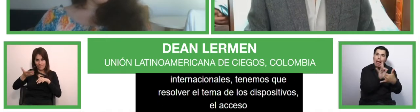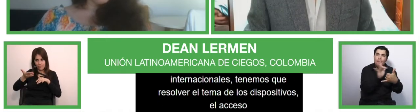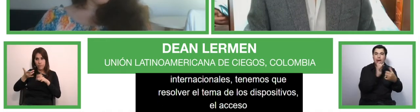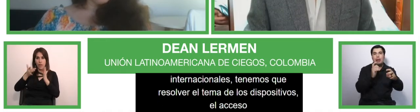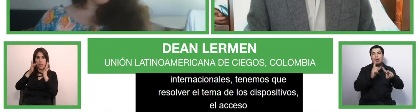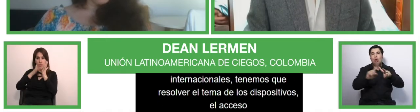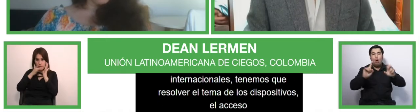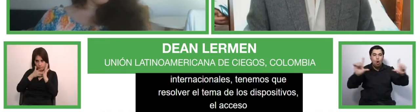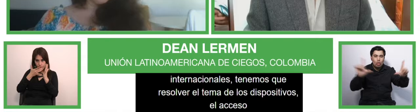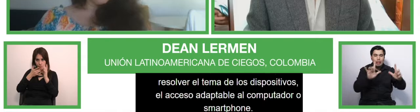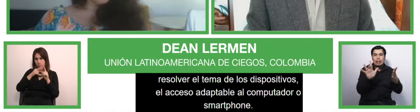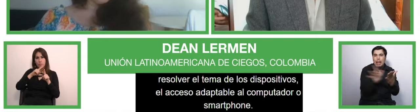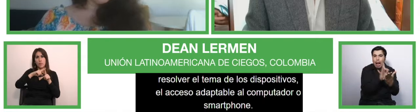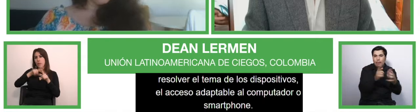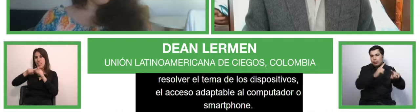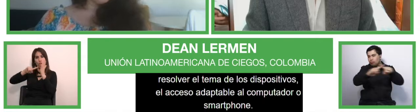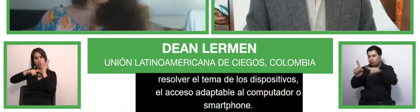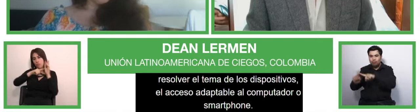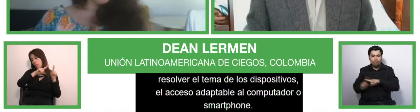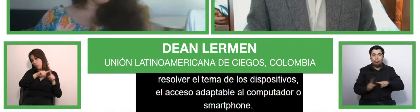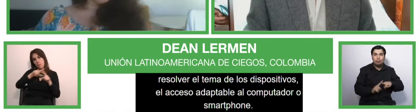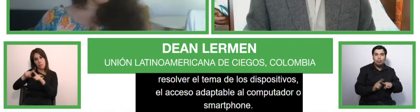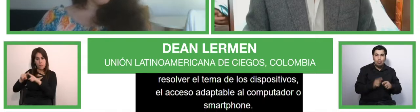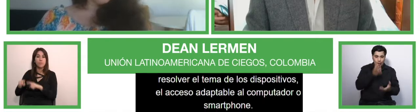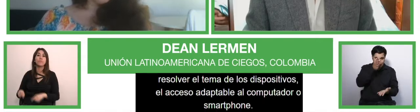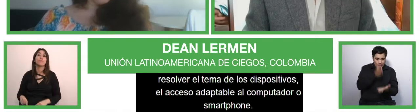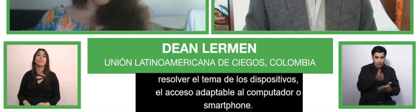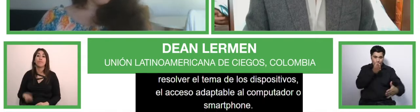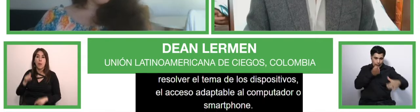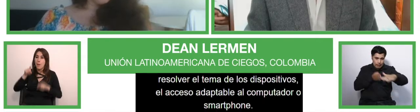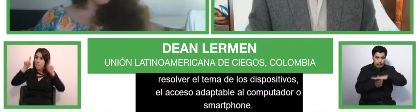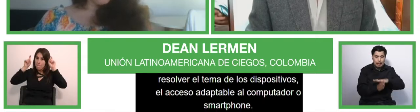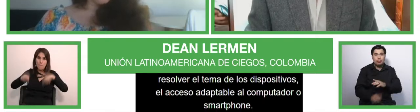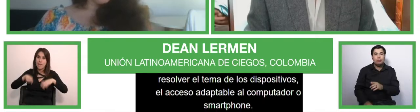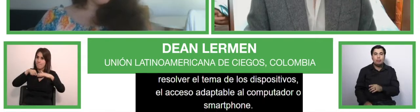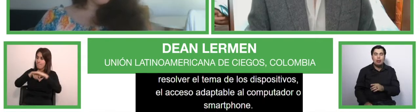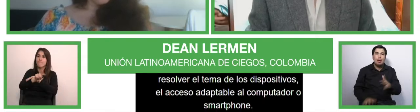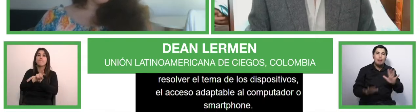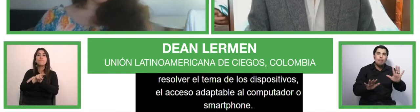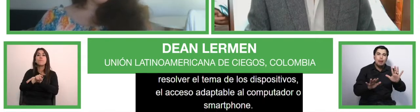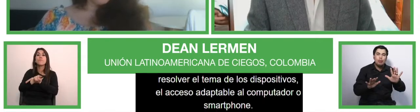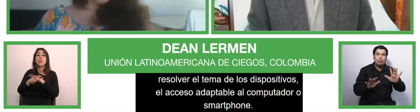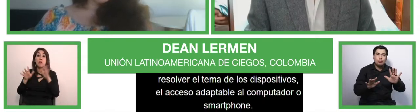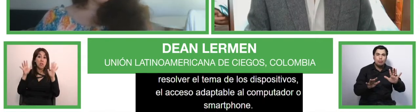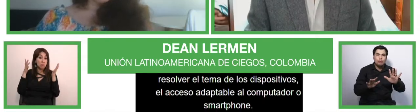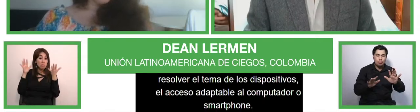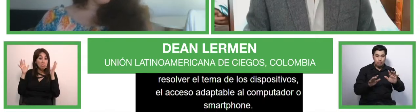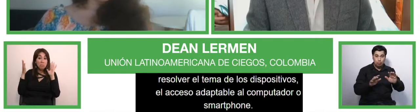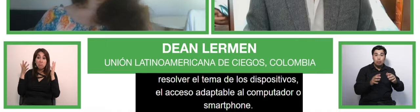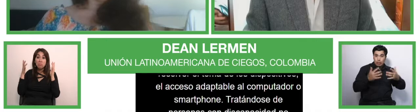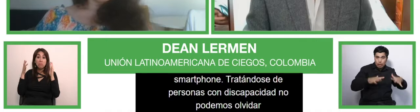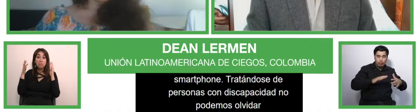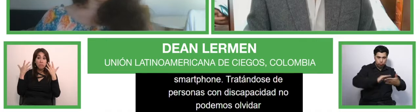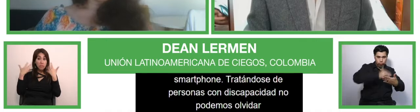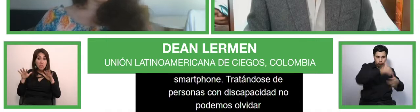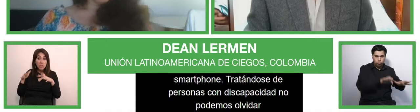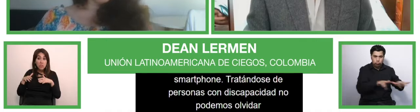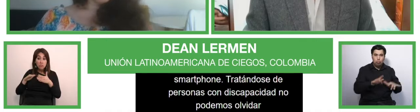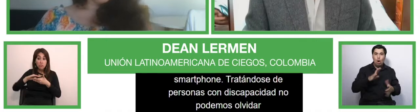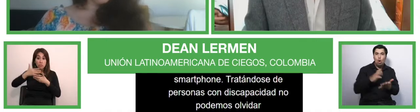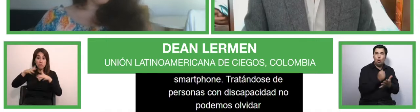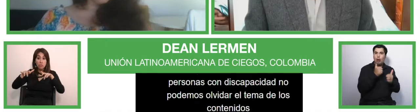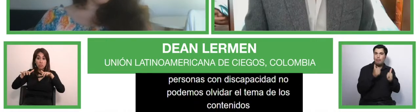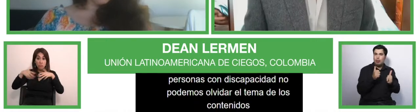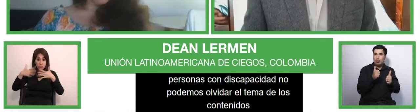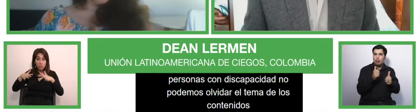de personas con discapacidad, no podemos olvidar el tema de los contenidos, el tema de los contenidos.